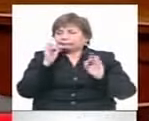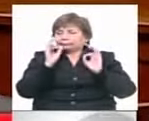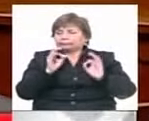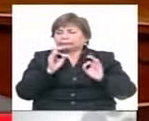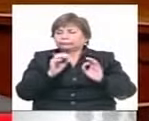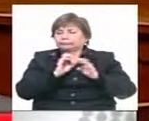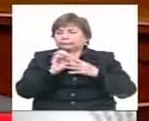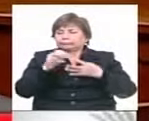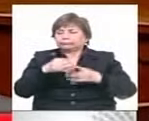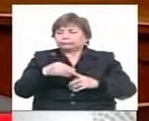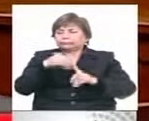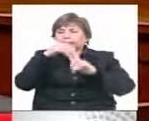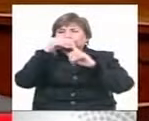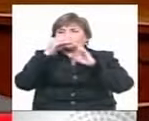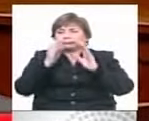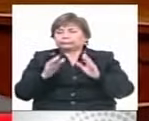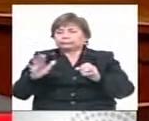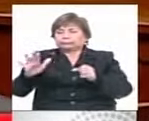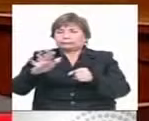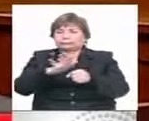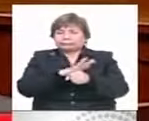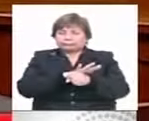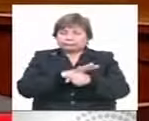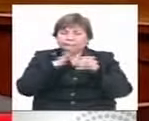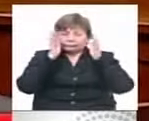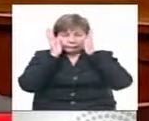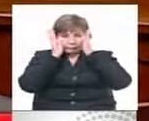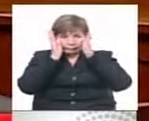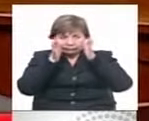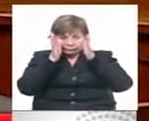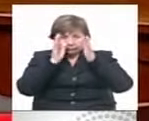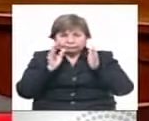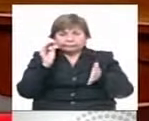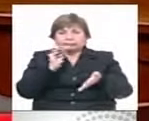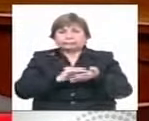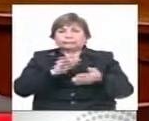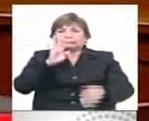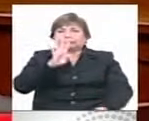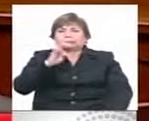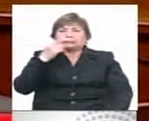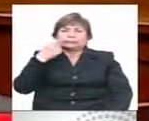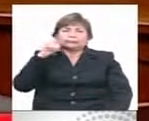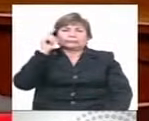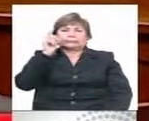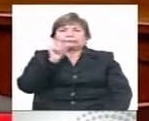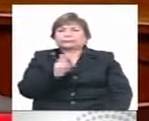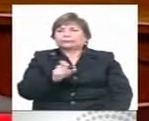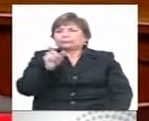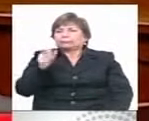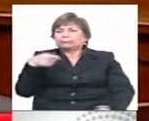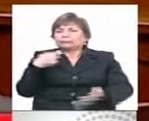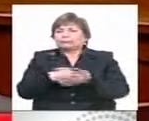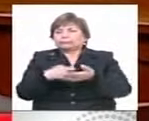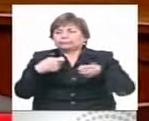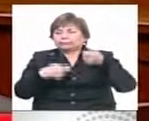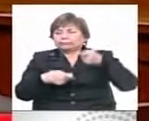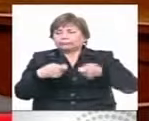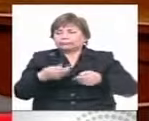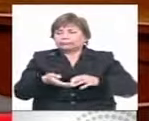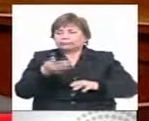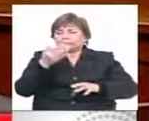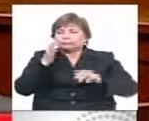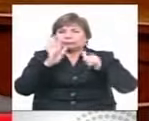en especialistas. Cubriremos la atención a más de 4 millones de personas con una inversión superior a